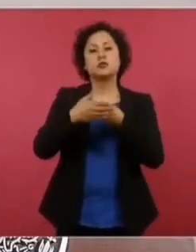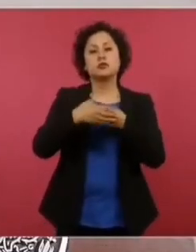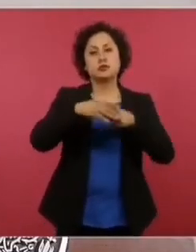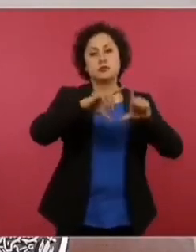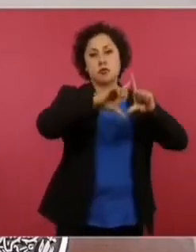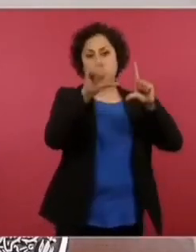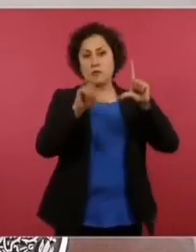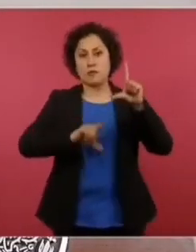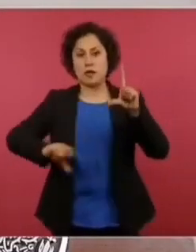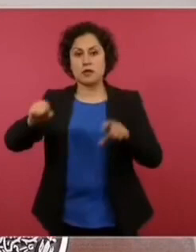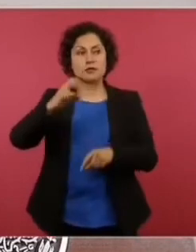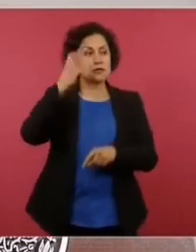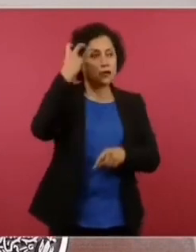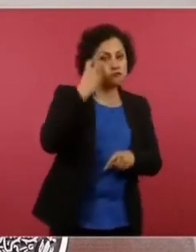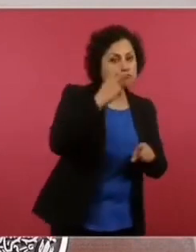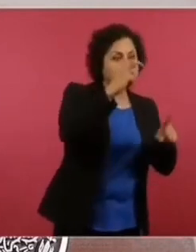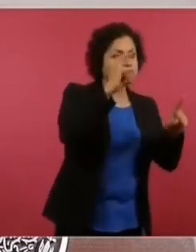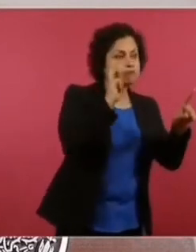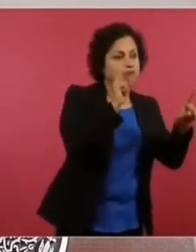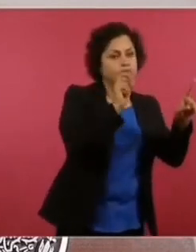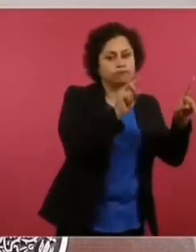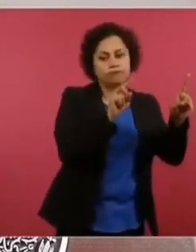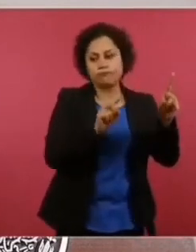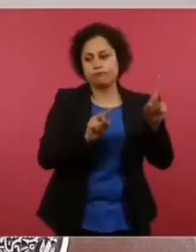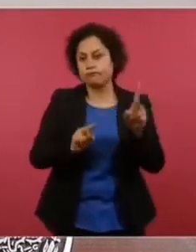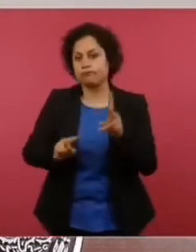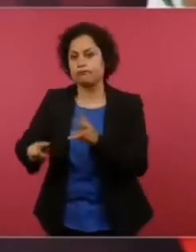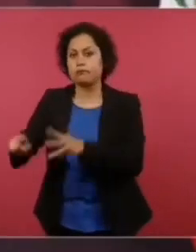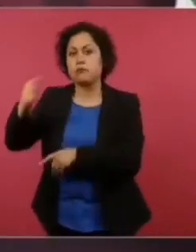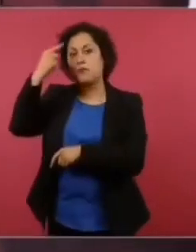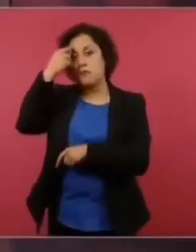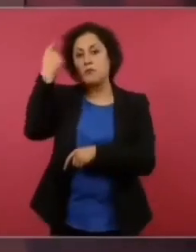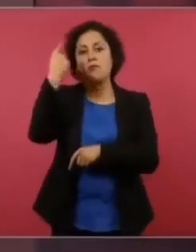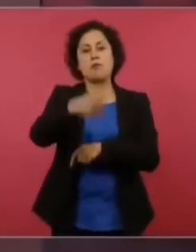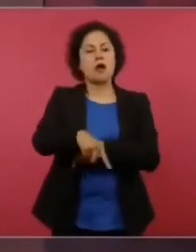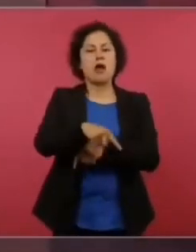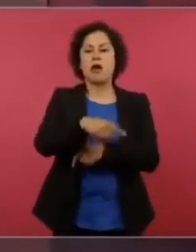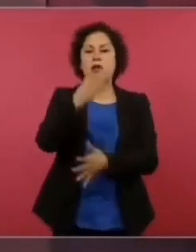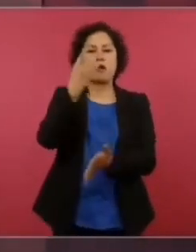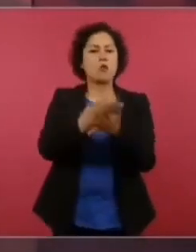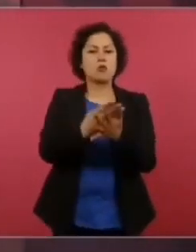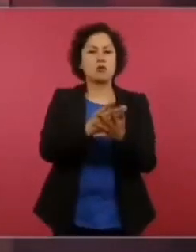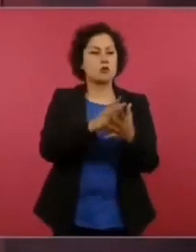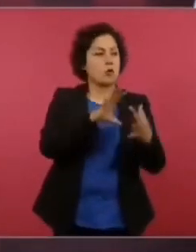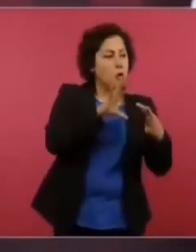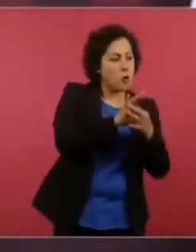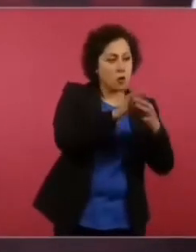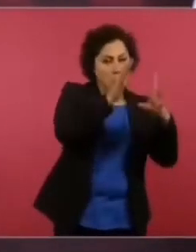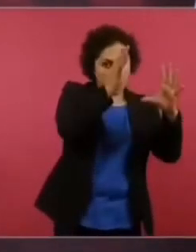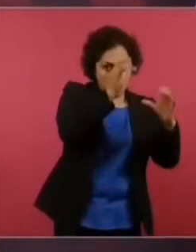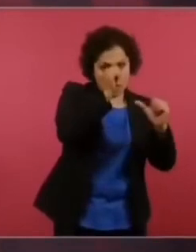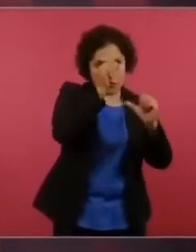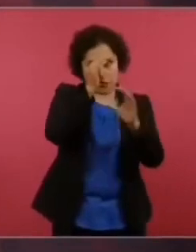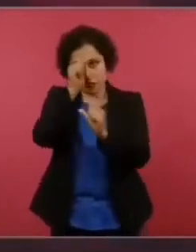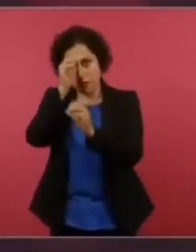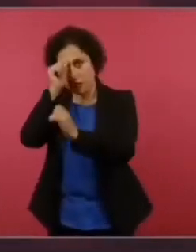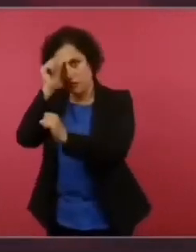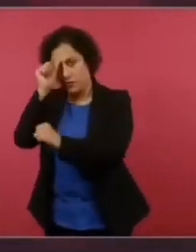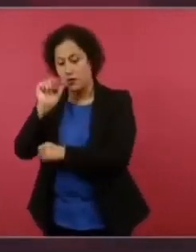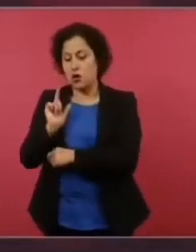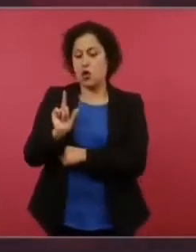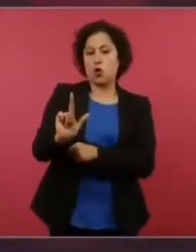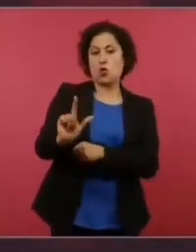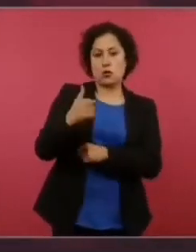país solo para llegar a acuerdos eh A partir de el lunes